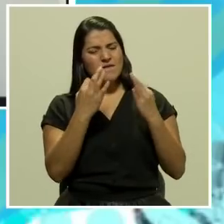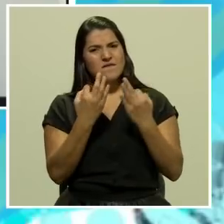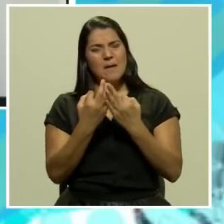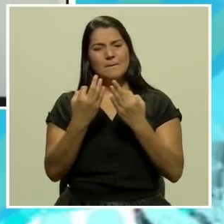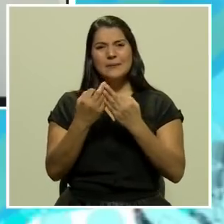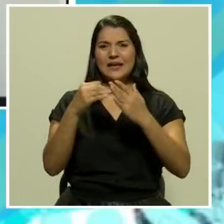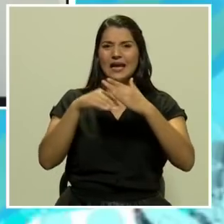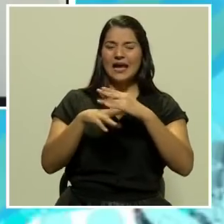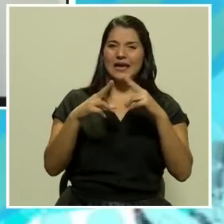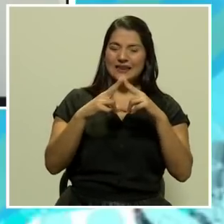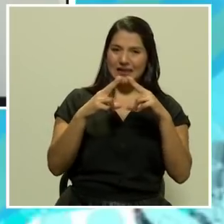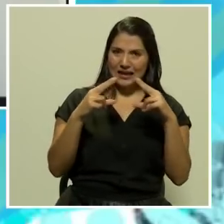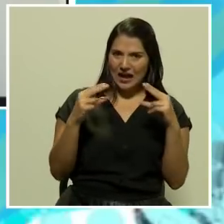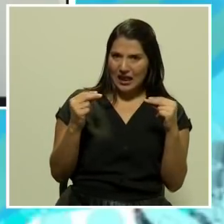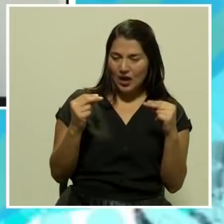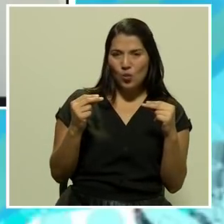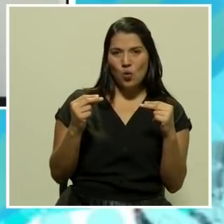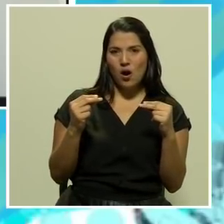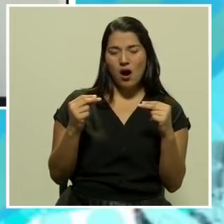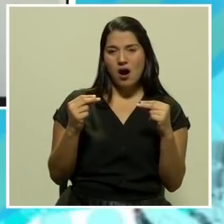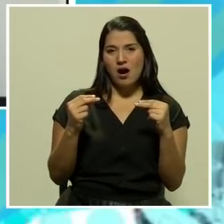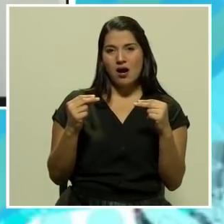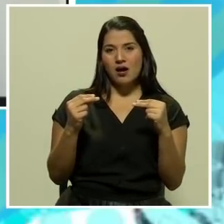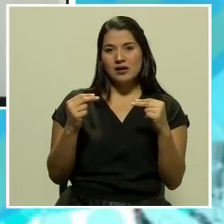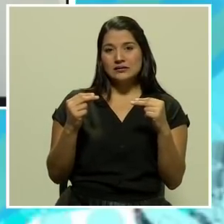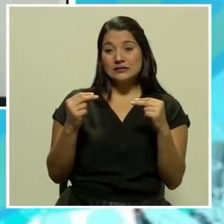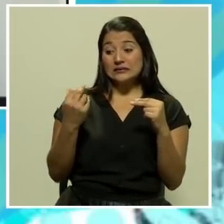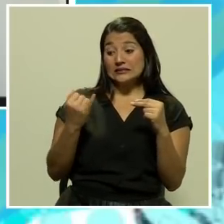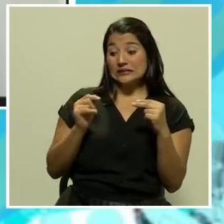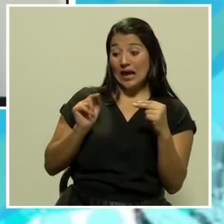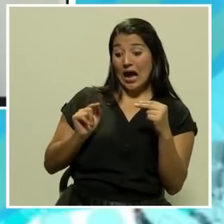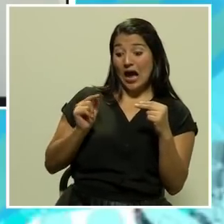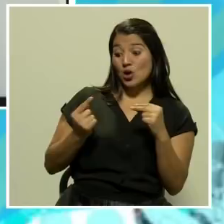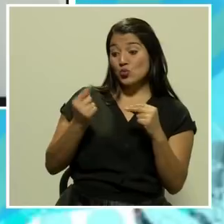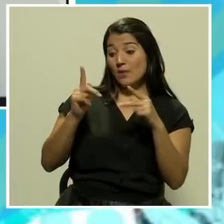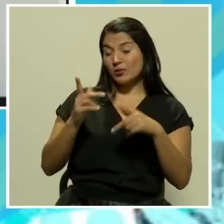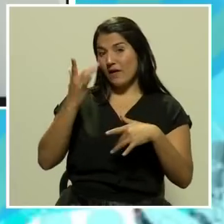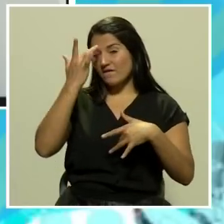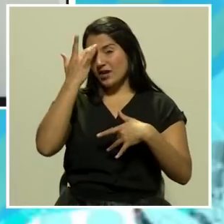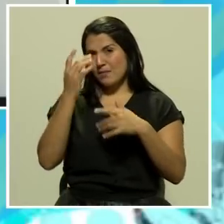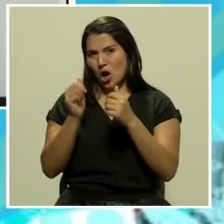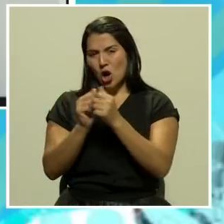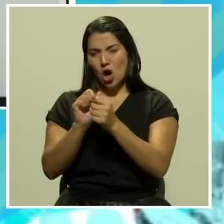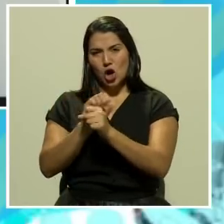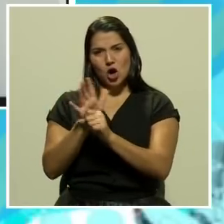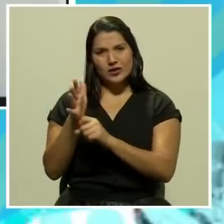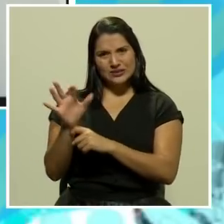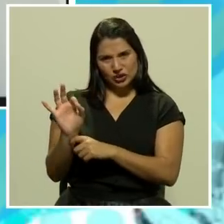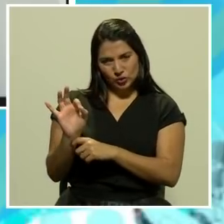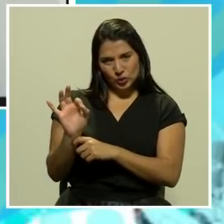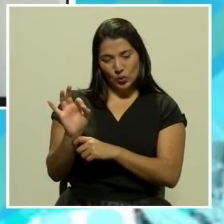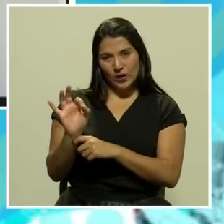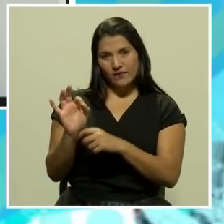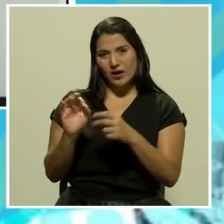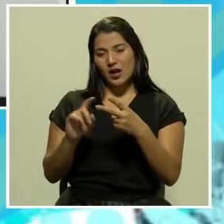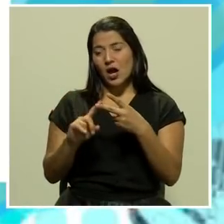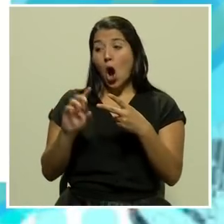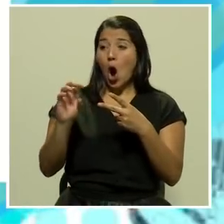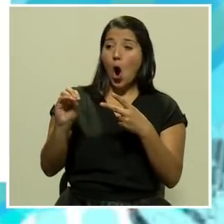tenido a alguien que se ha infectado por el COVID-19, alguien que se haya complicado o alguien